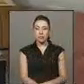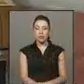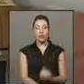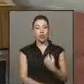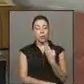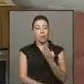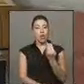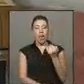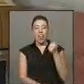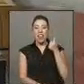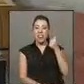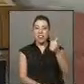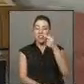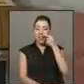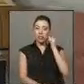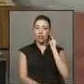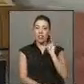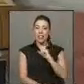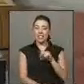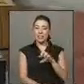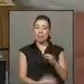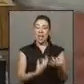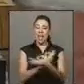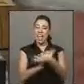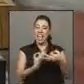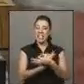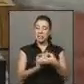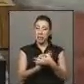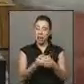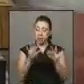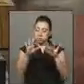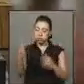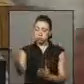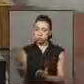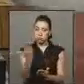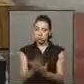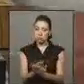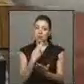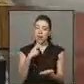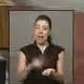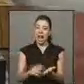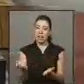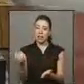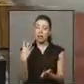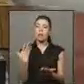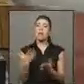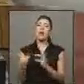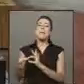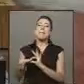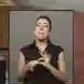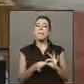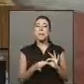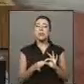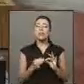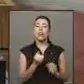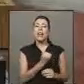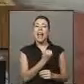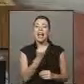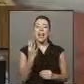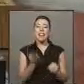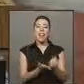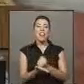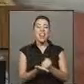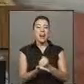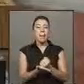al director del Instituto de Salud Pública explicar mediante oficio, primero, de las razones que el número de